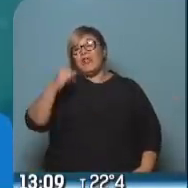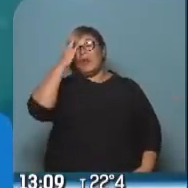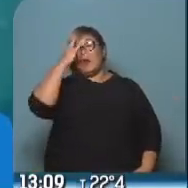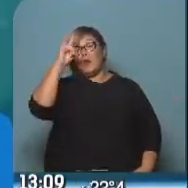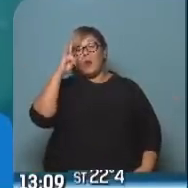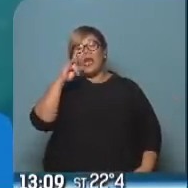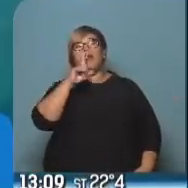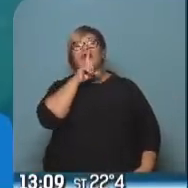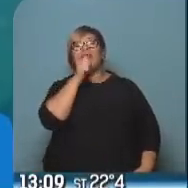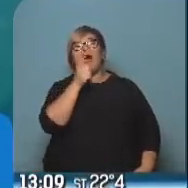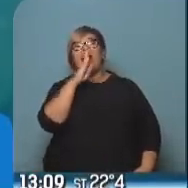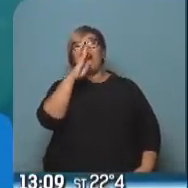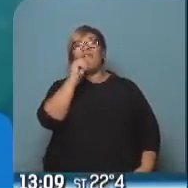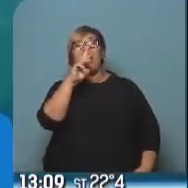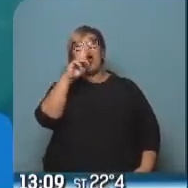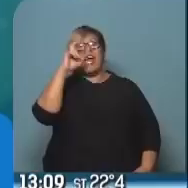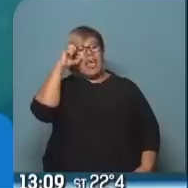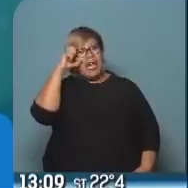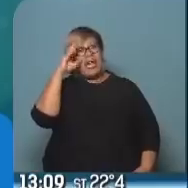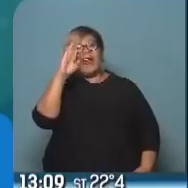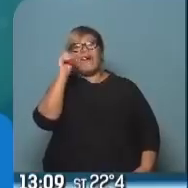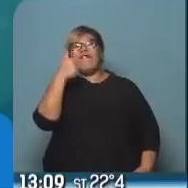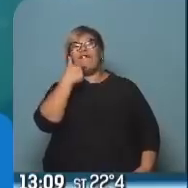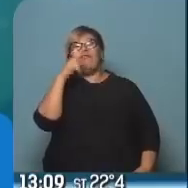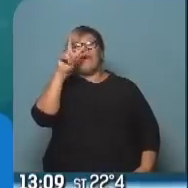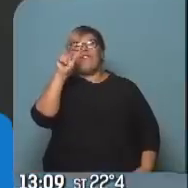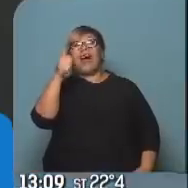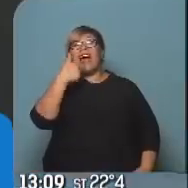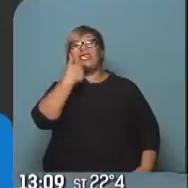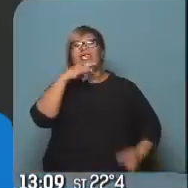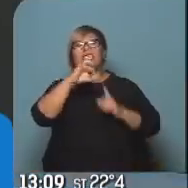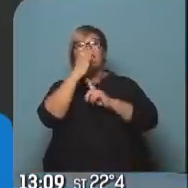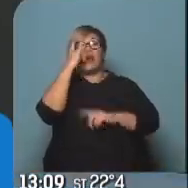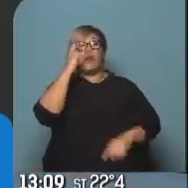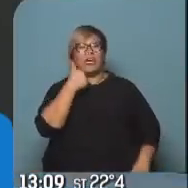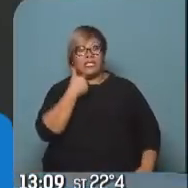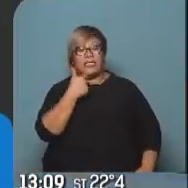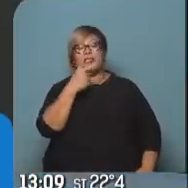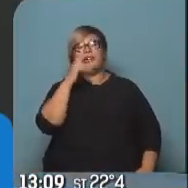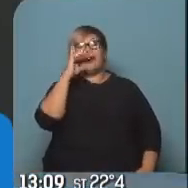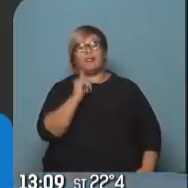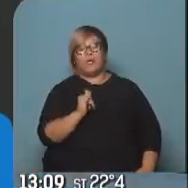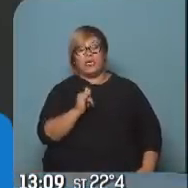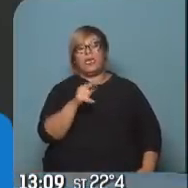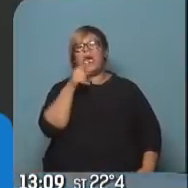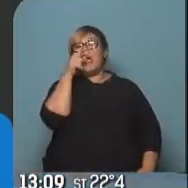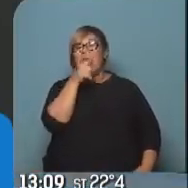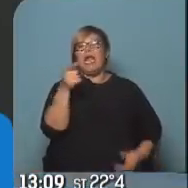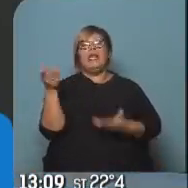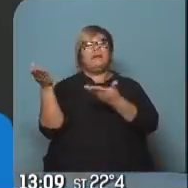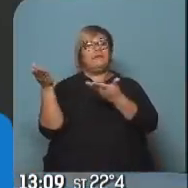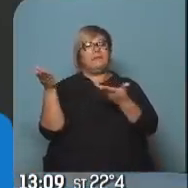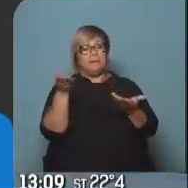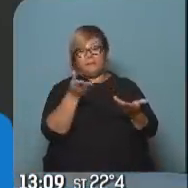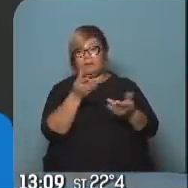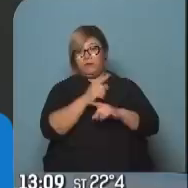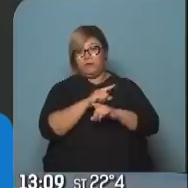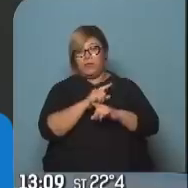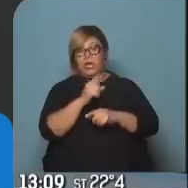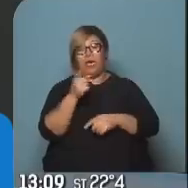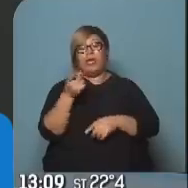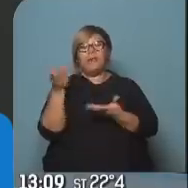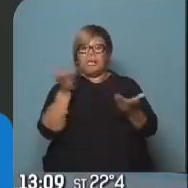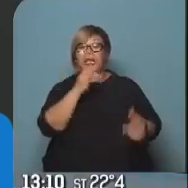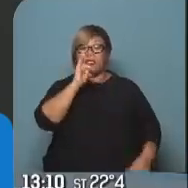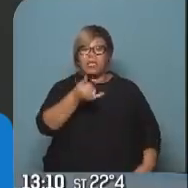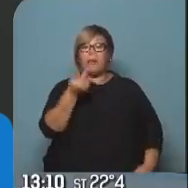La pregunta es, ¿qué es el ProSur, Natalia? Bueno, en principio es con lo que quieren enterrar a UNASUR,